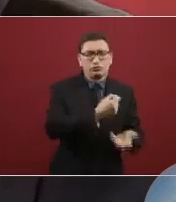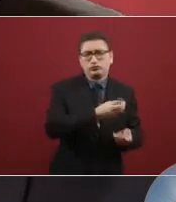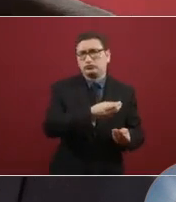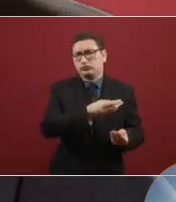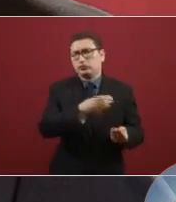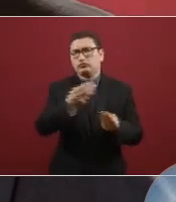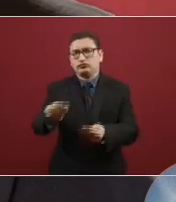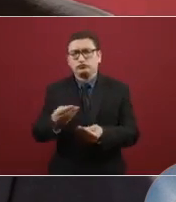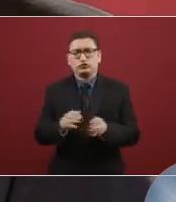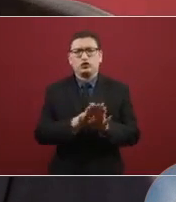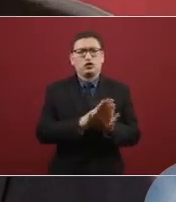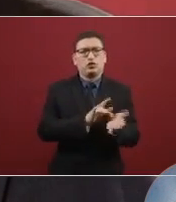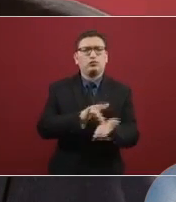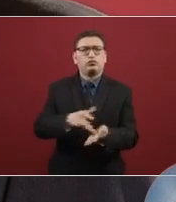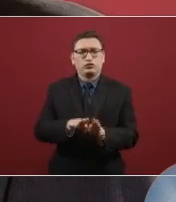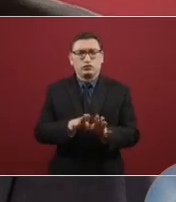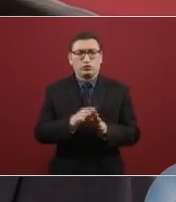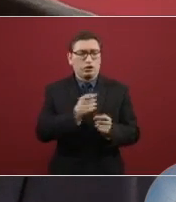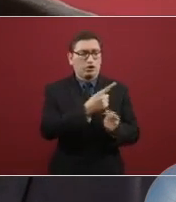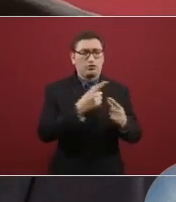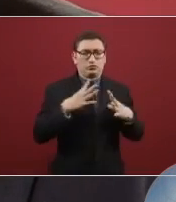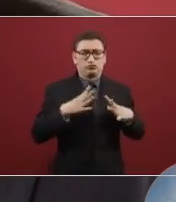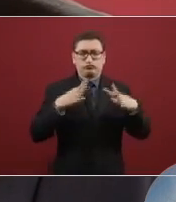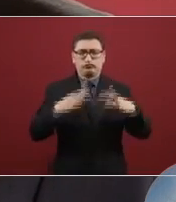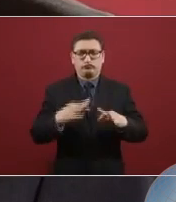recibían apoyo para